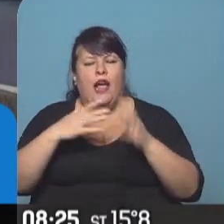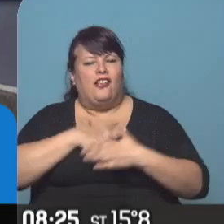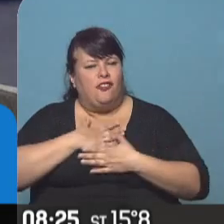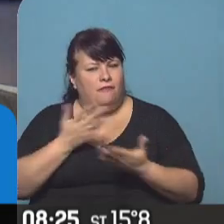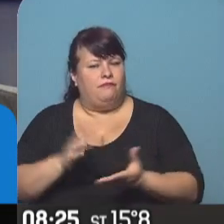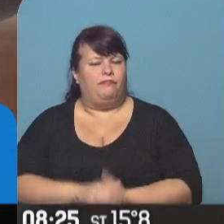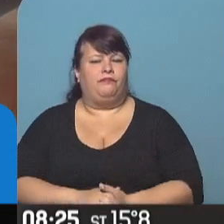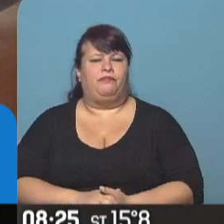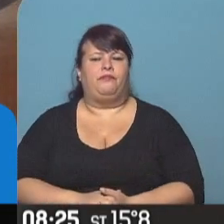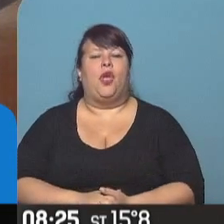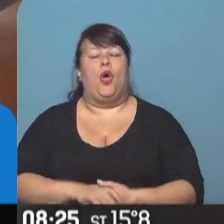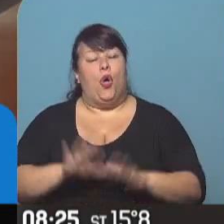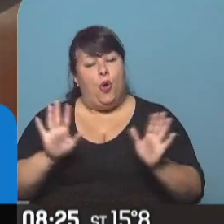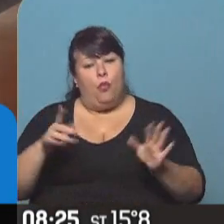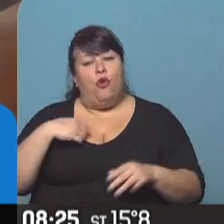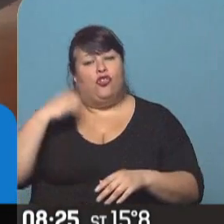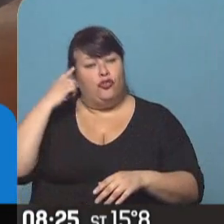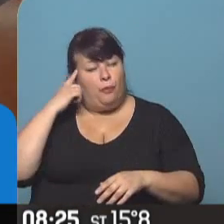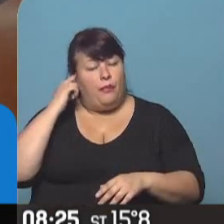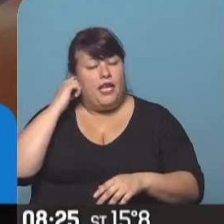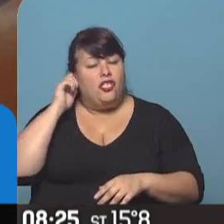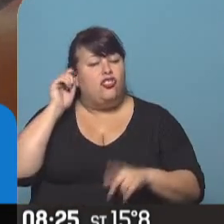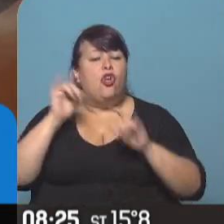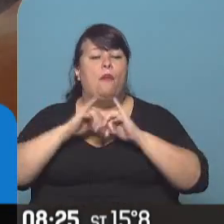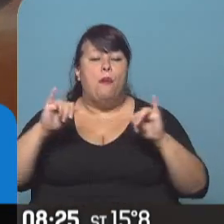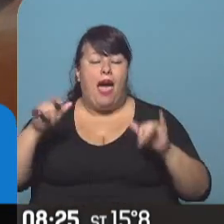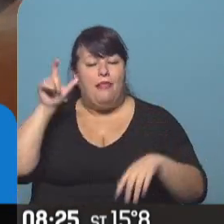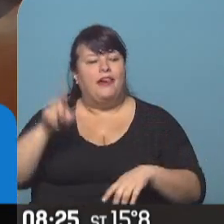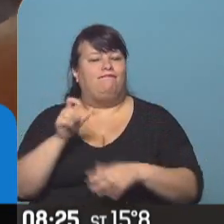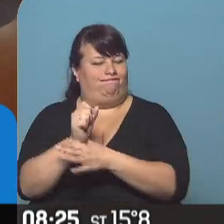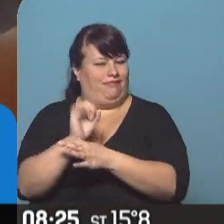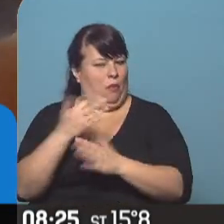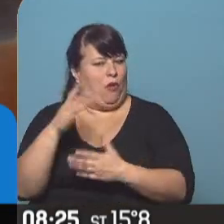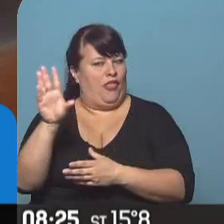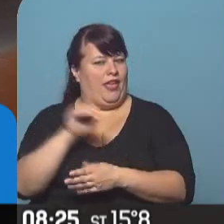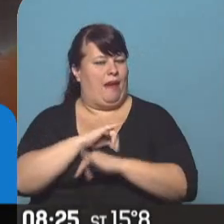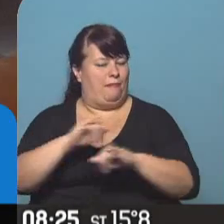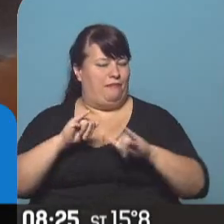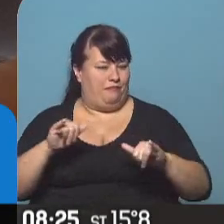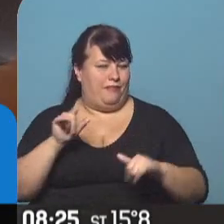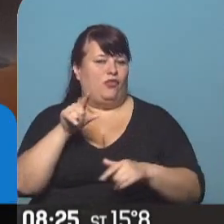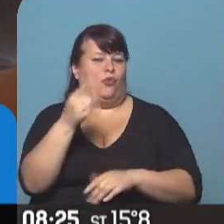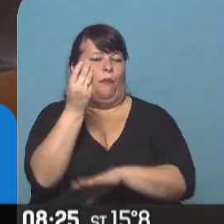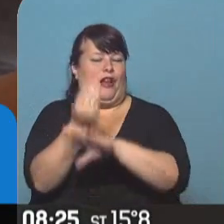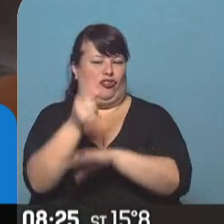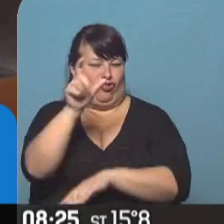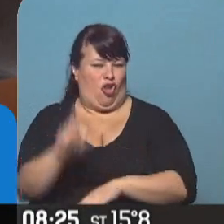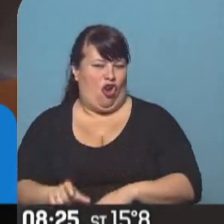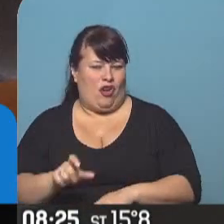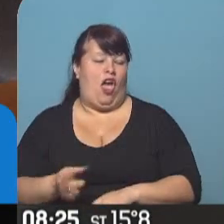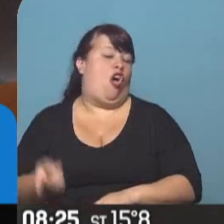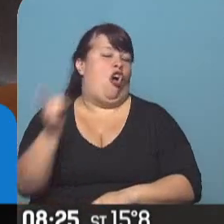carisma bueno creo que hay publicistas que tienen la habilidad de adaptar una campaña a su candidato y